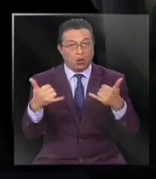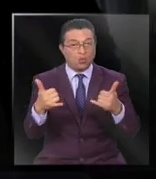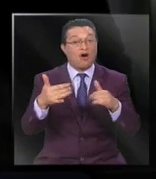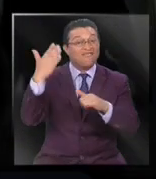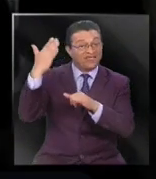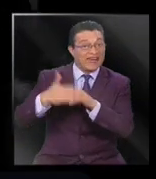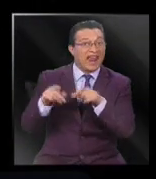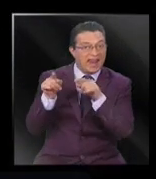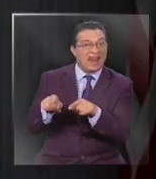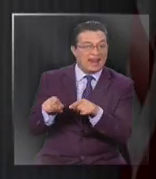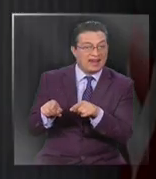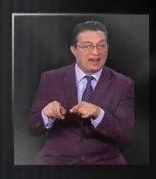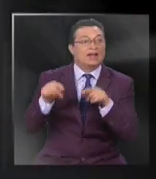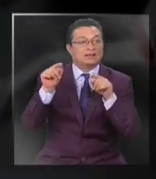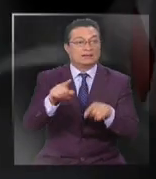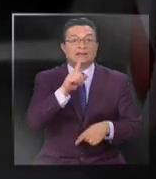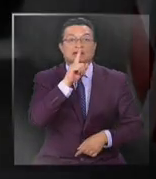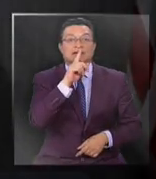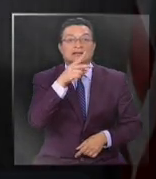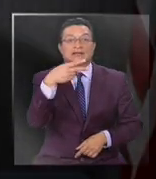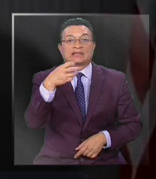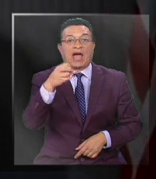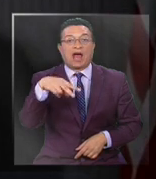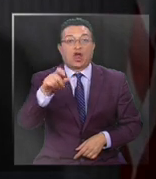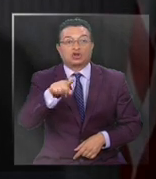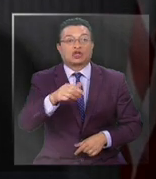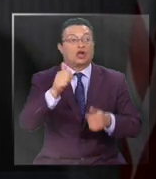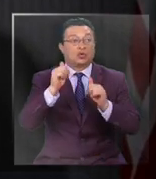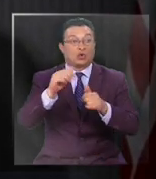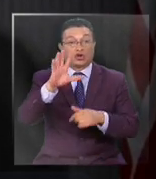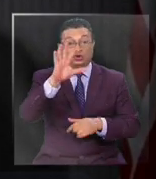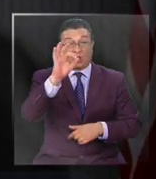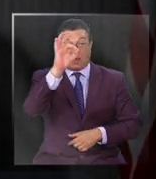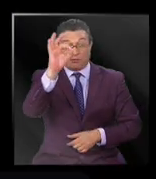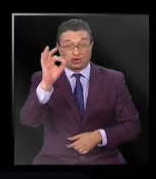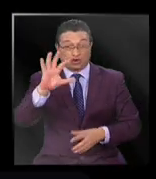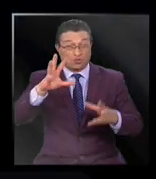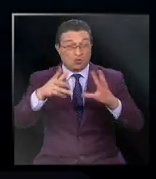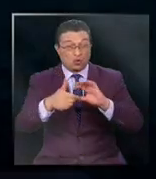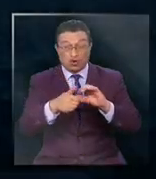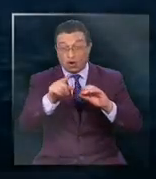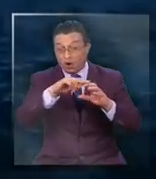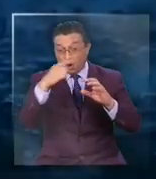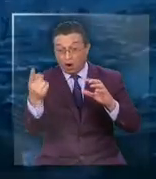y sí, es cierto que Thanos eliminó a la mitad de la población, pero el otro